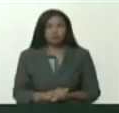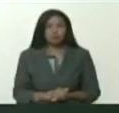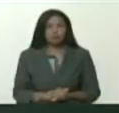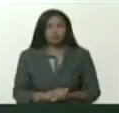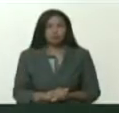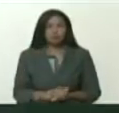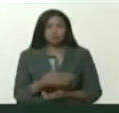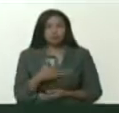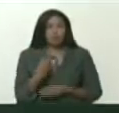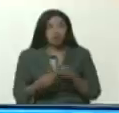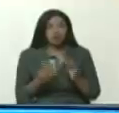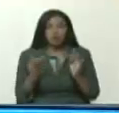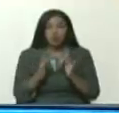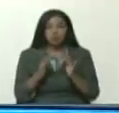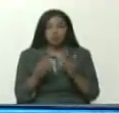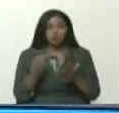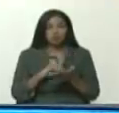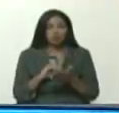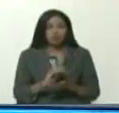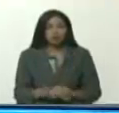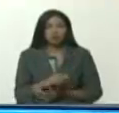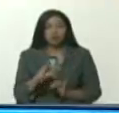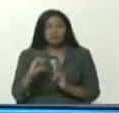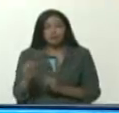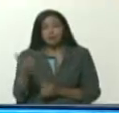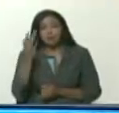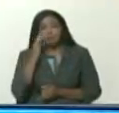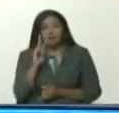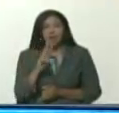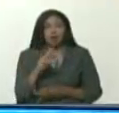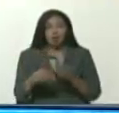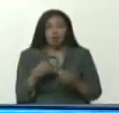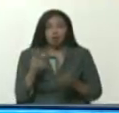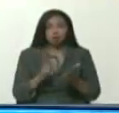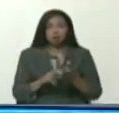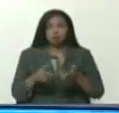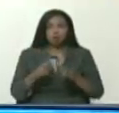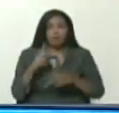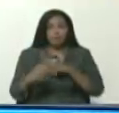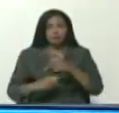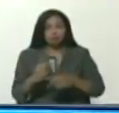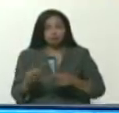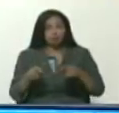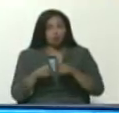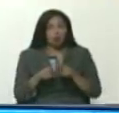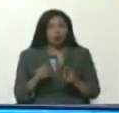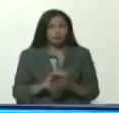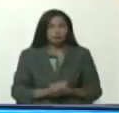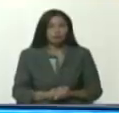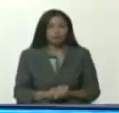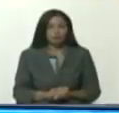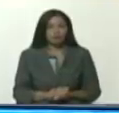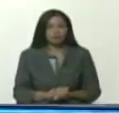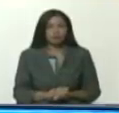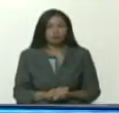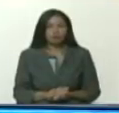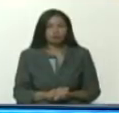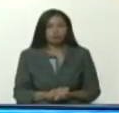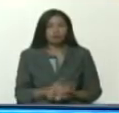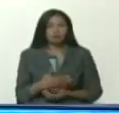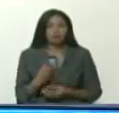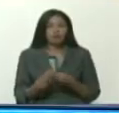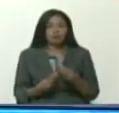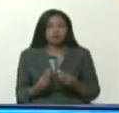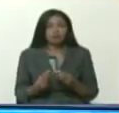Quiero hacer un pase también para que ustedes vean cómo se está cumpliendo este proceso. Voy a hacer un pase al